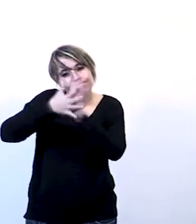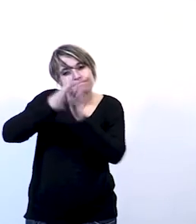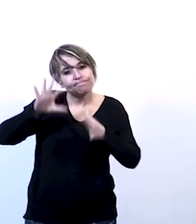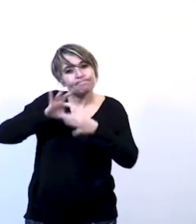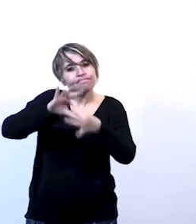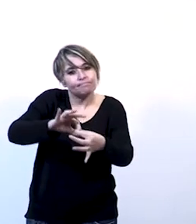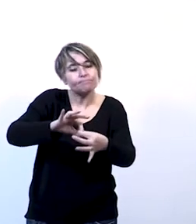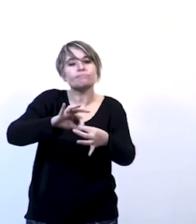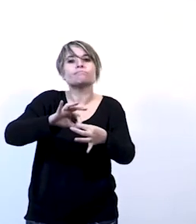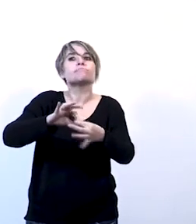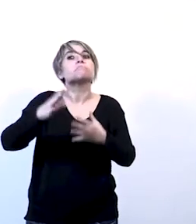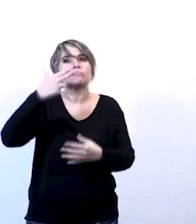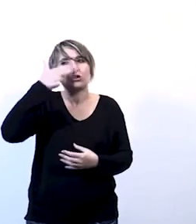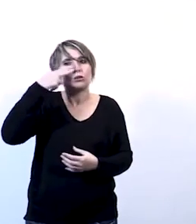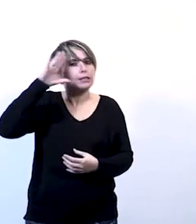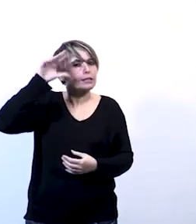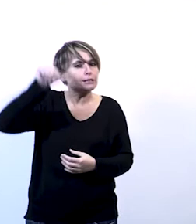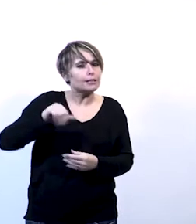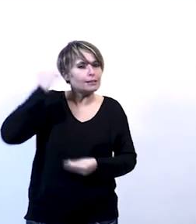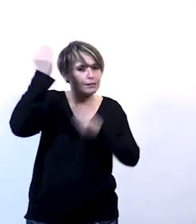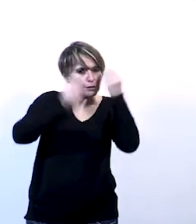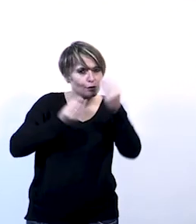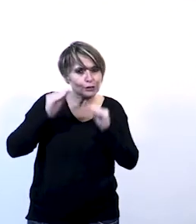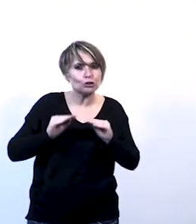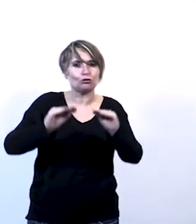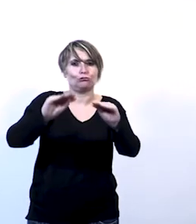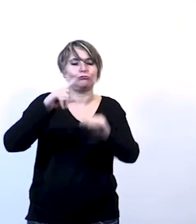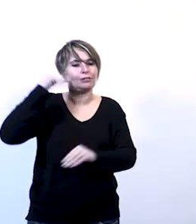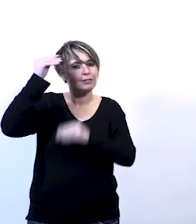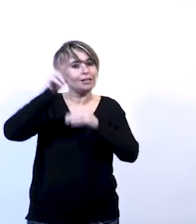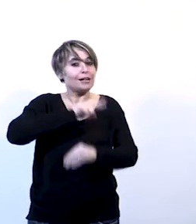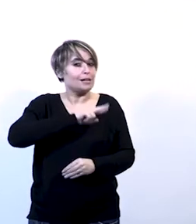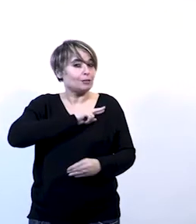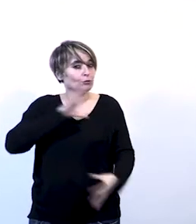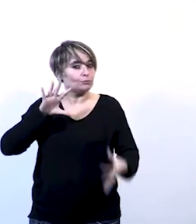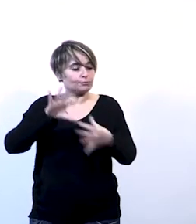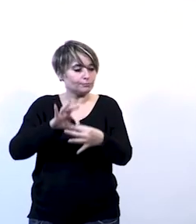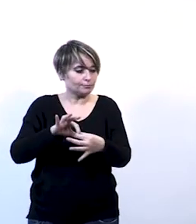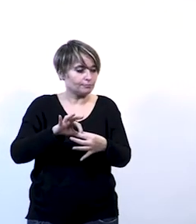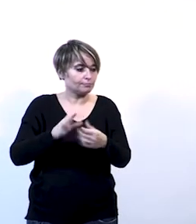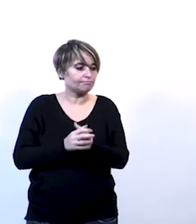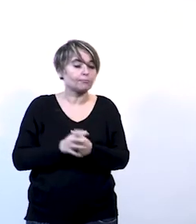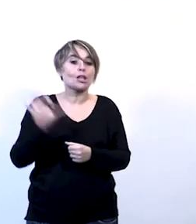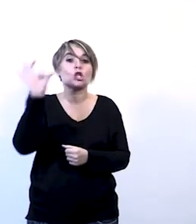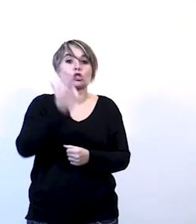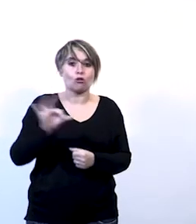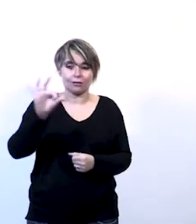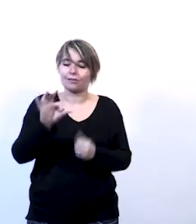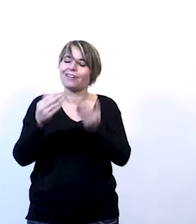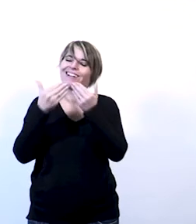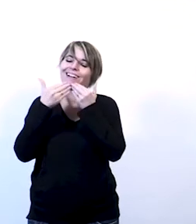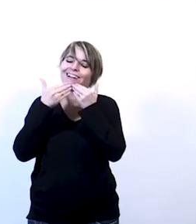corresponde, pero es muy interesante esa reflexión última que has dejado sobre las elecciones. Soledad Hussein,